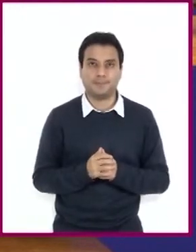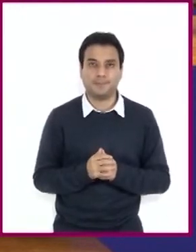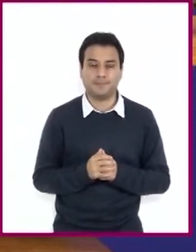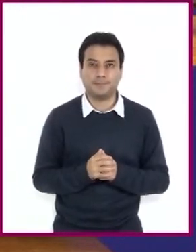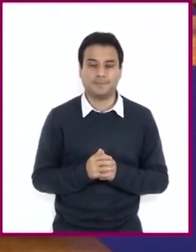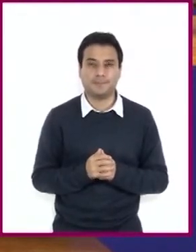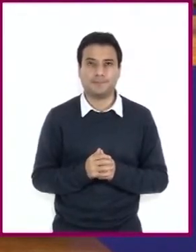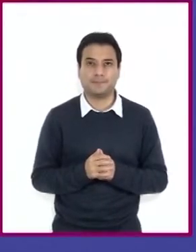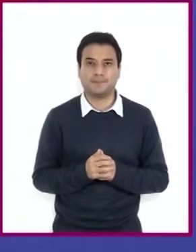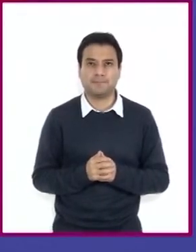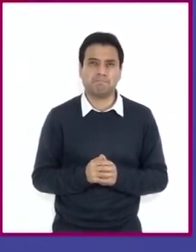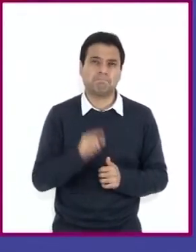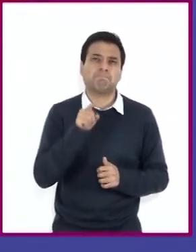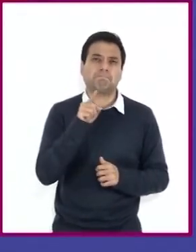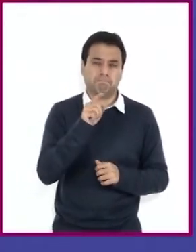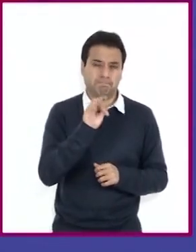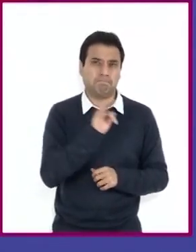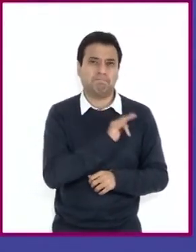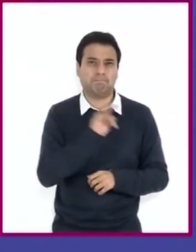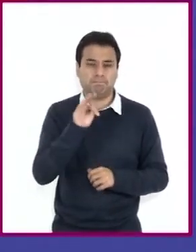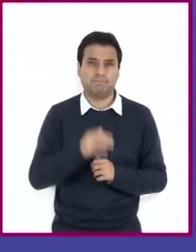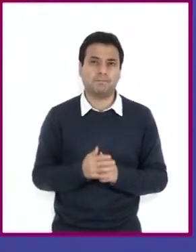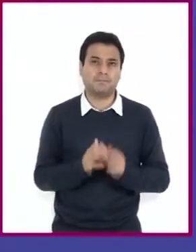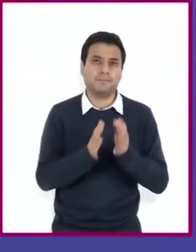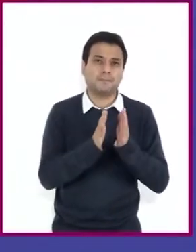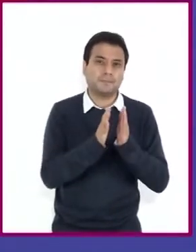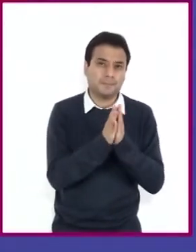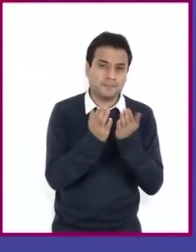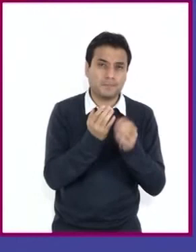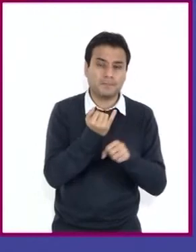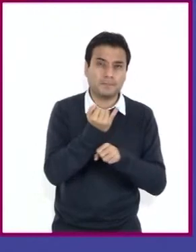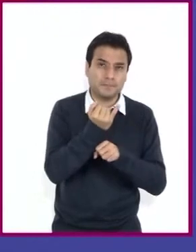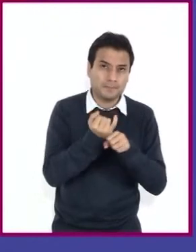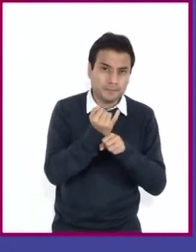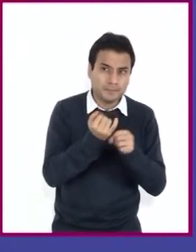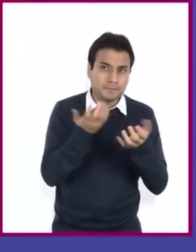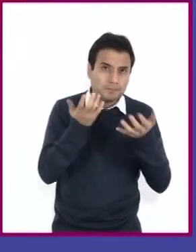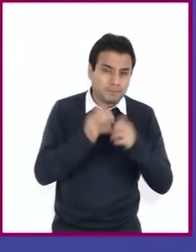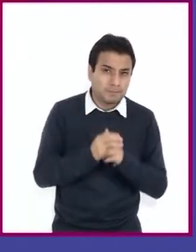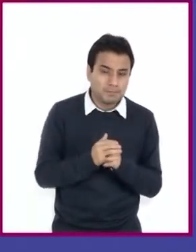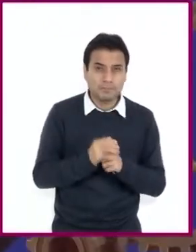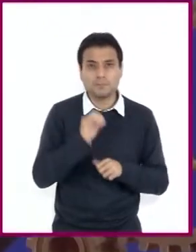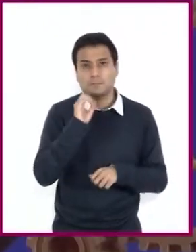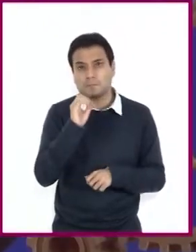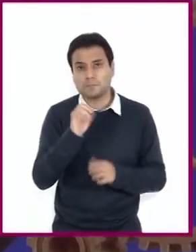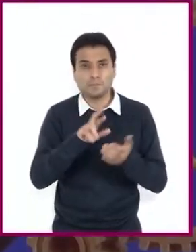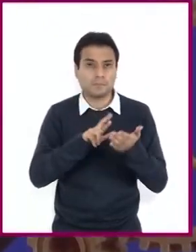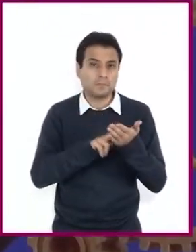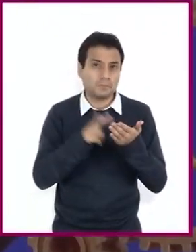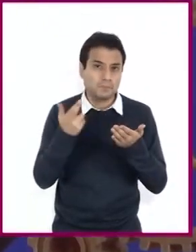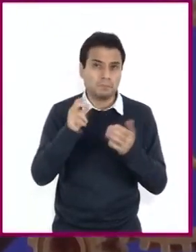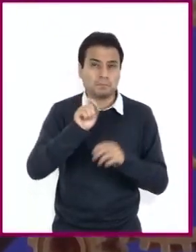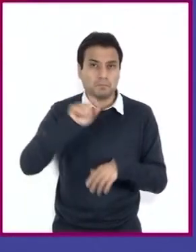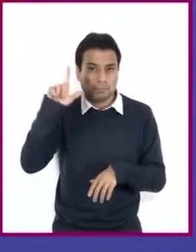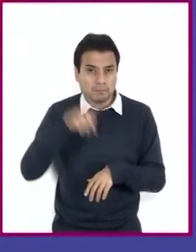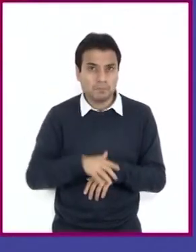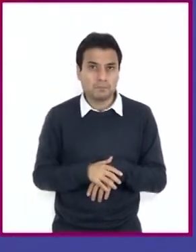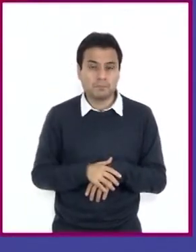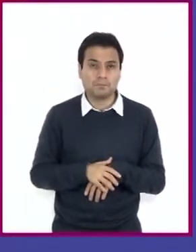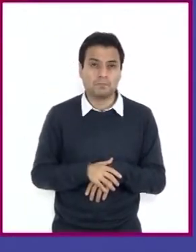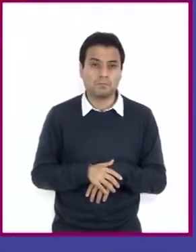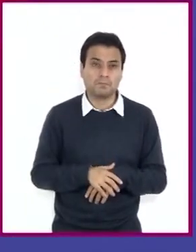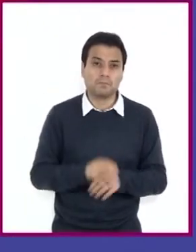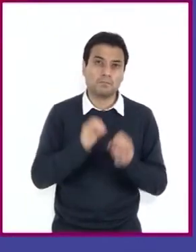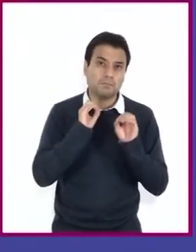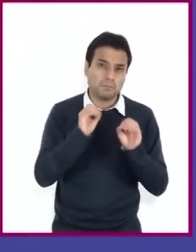lograrán investigando en fuentes impresas, como una enciclopedia, una revista de divulgación científica